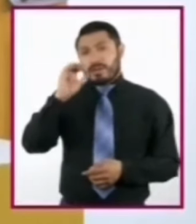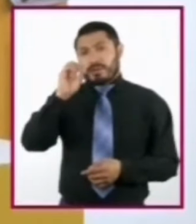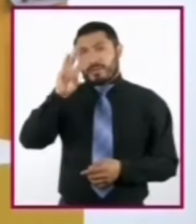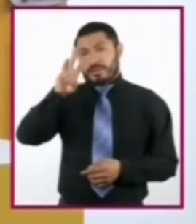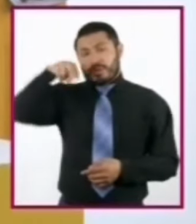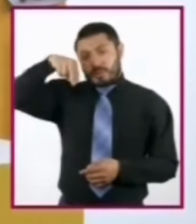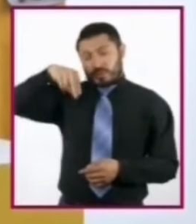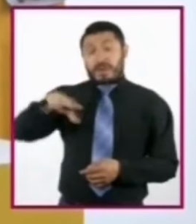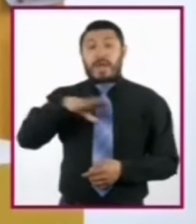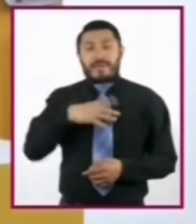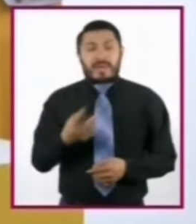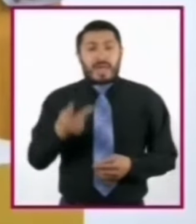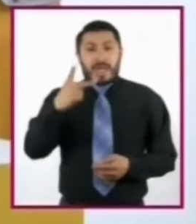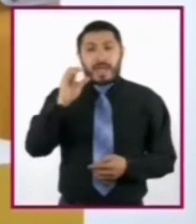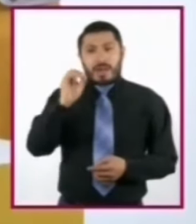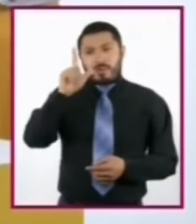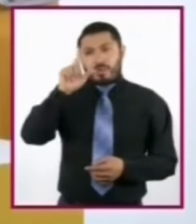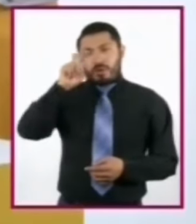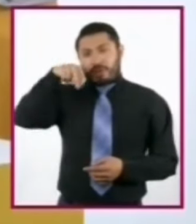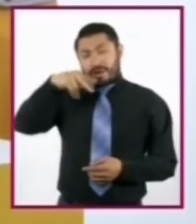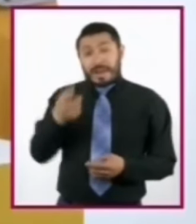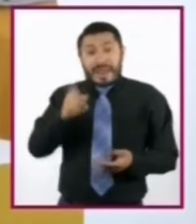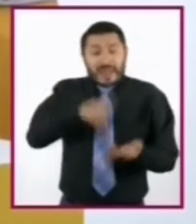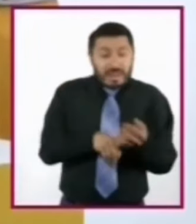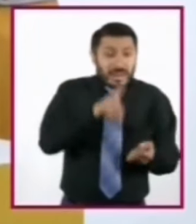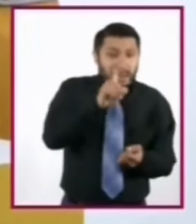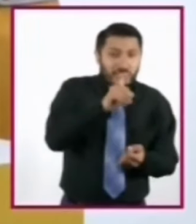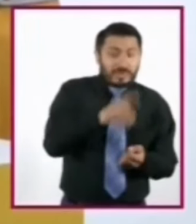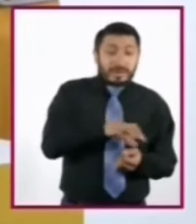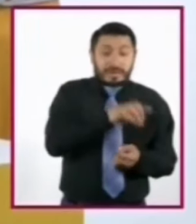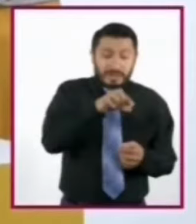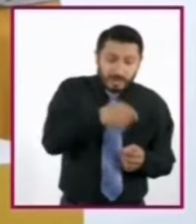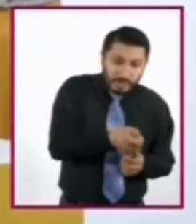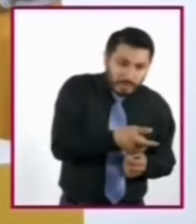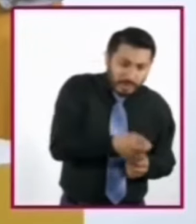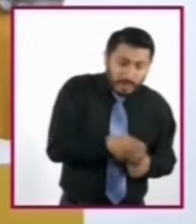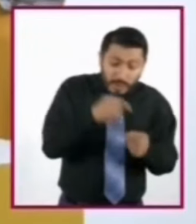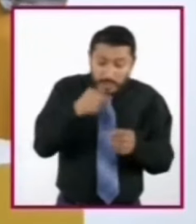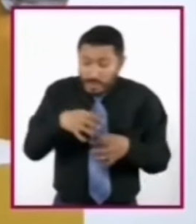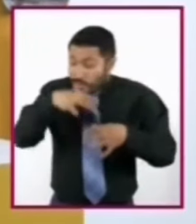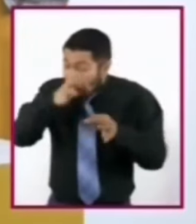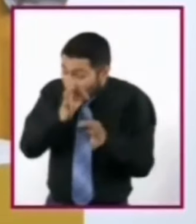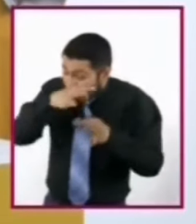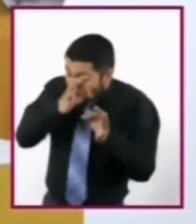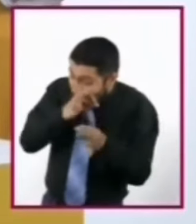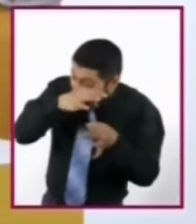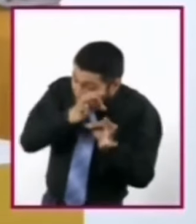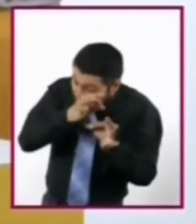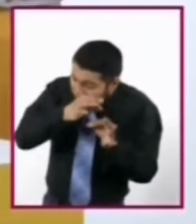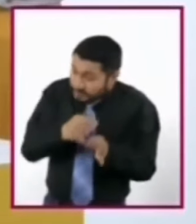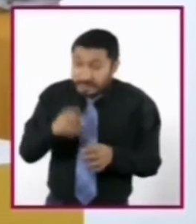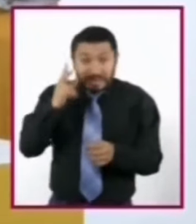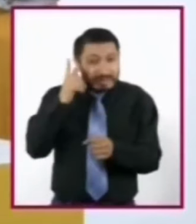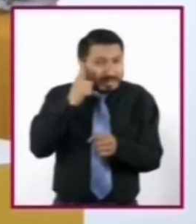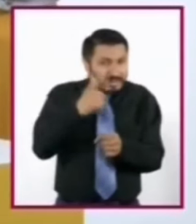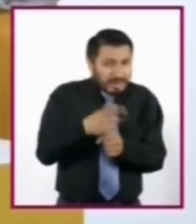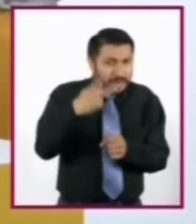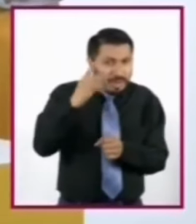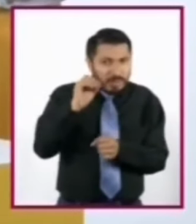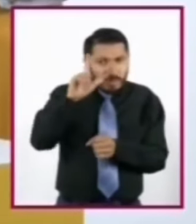agua. Tomó una muestra de eso y al verla en el microscopio observó que el polen se